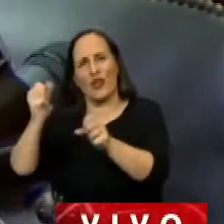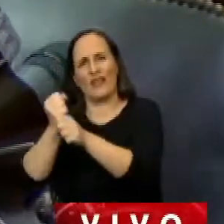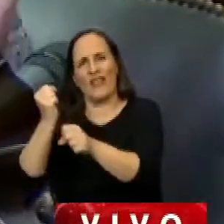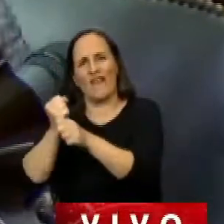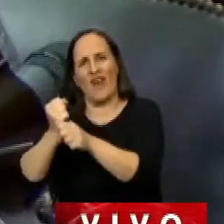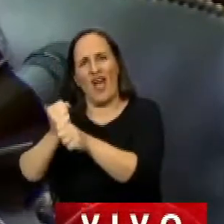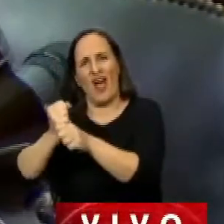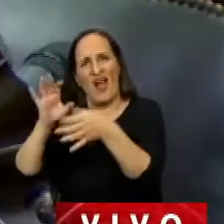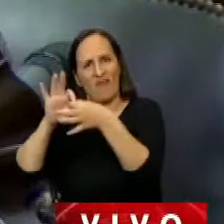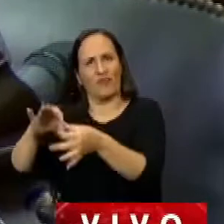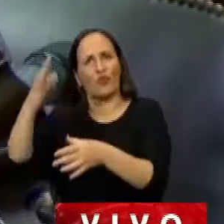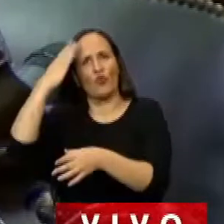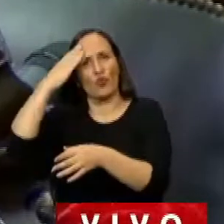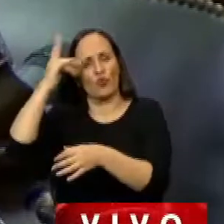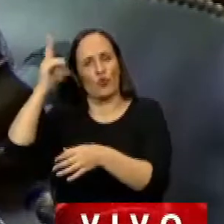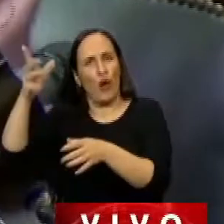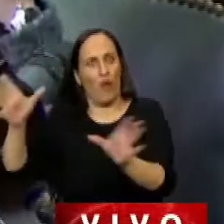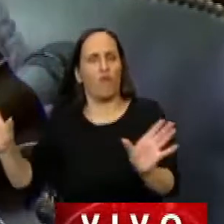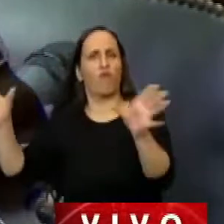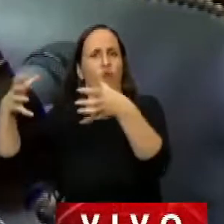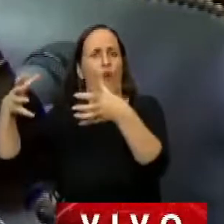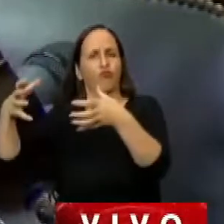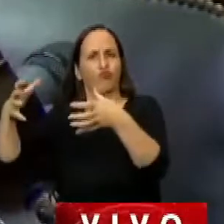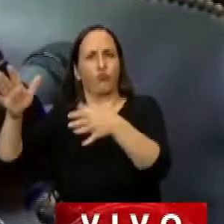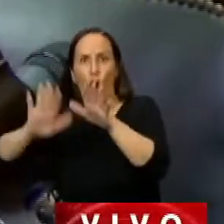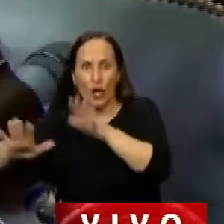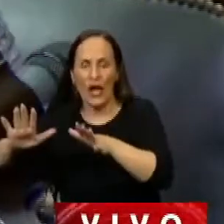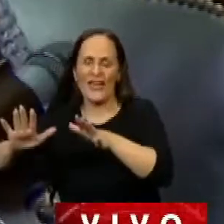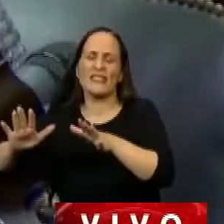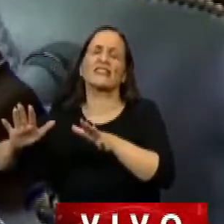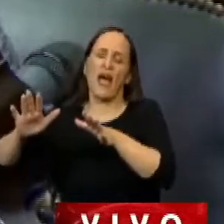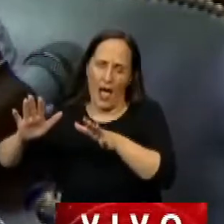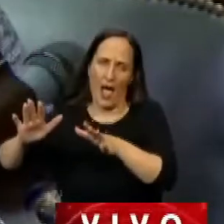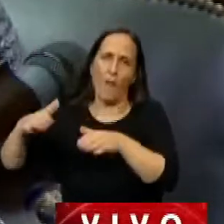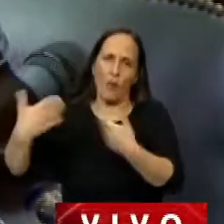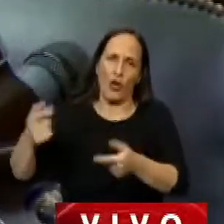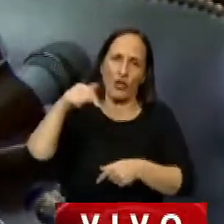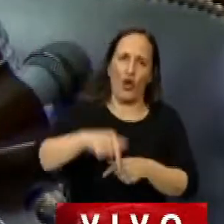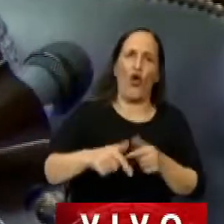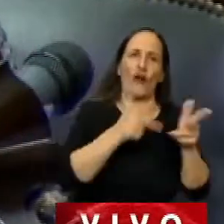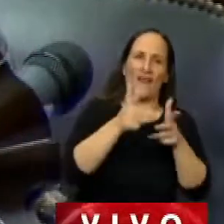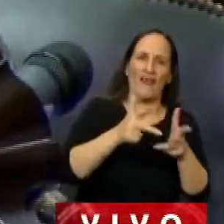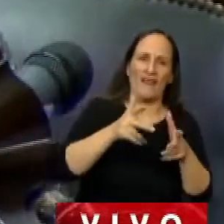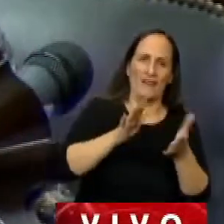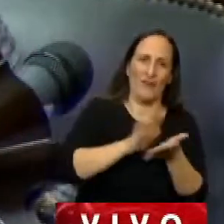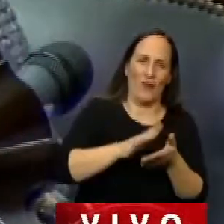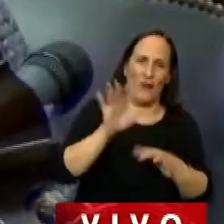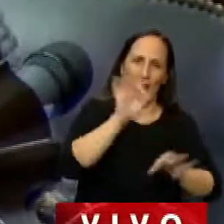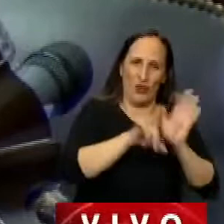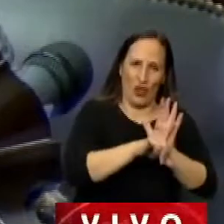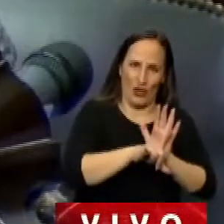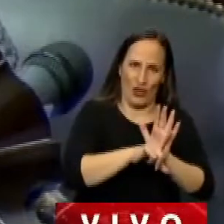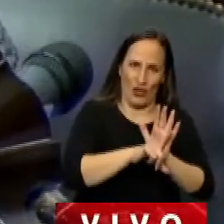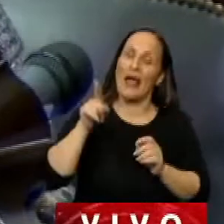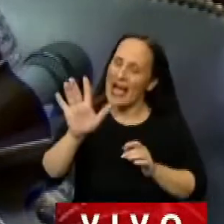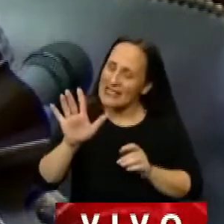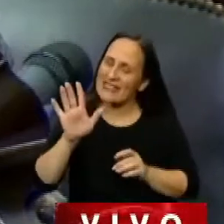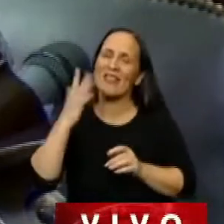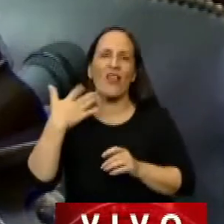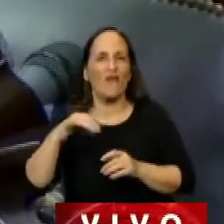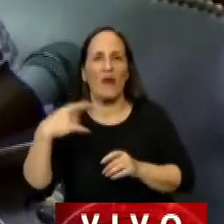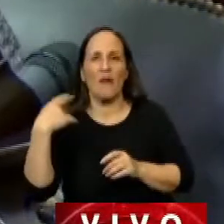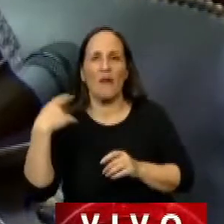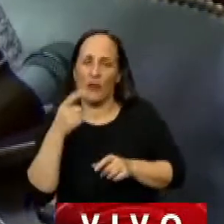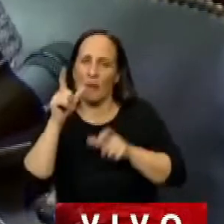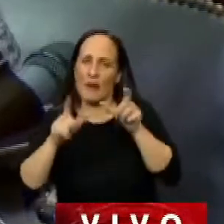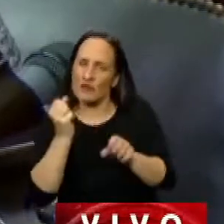cultura. Esa organización colectiva es la que hay que continuar para defender cada uno de los derechos y también para